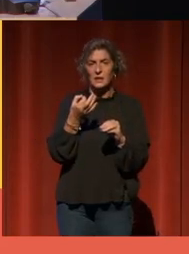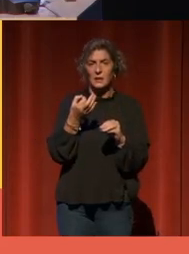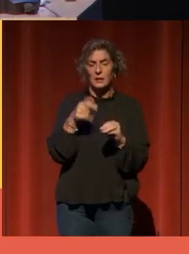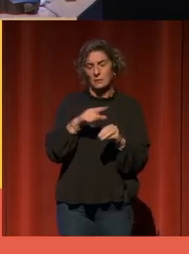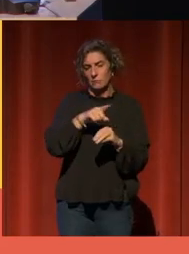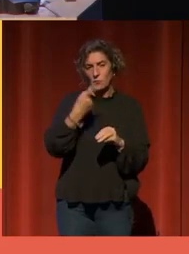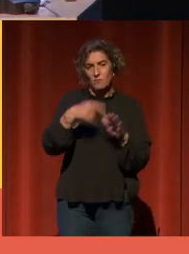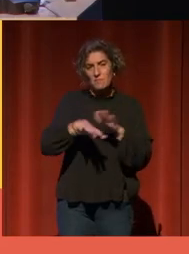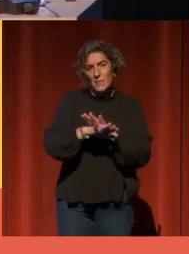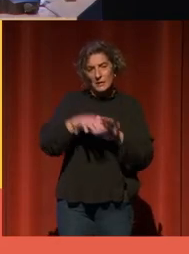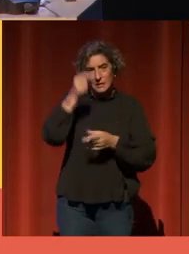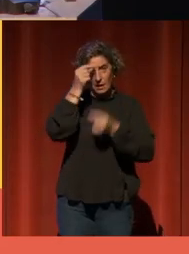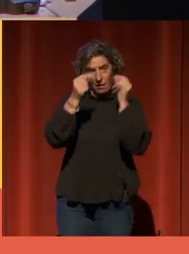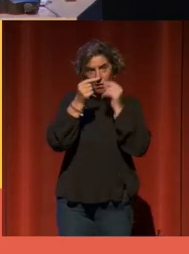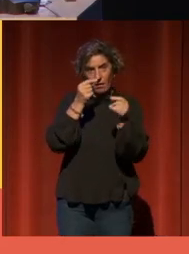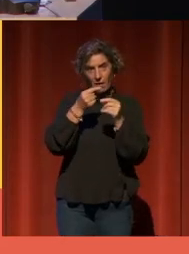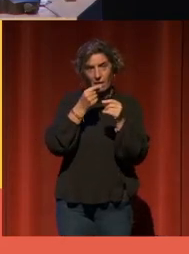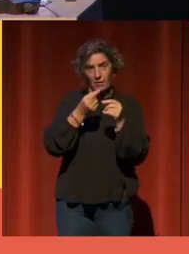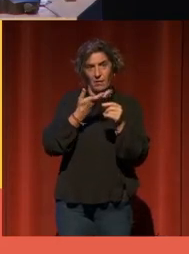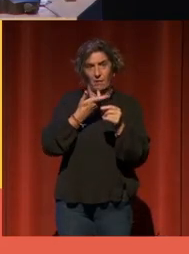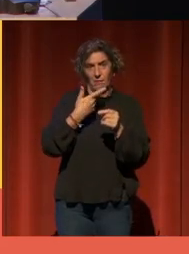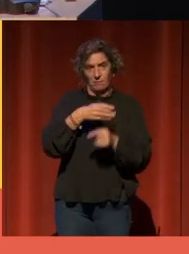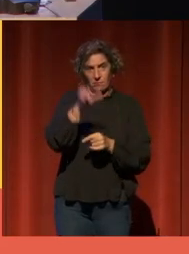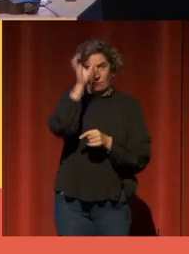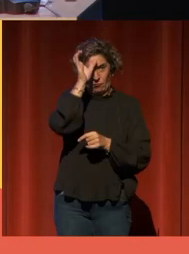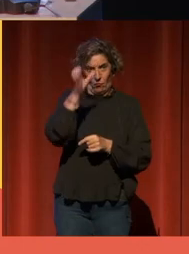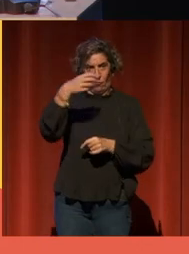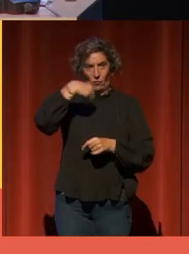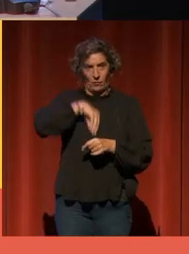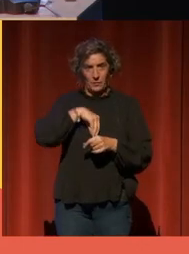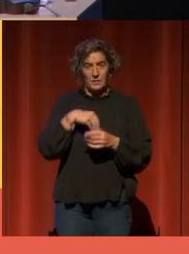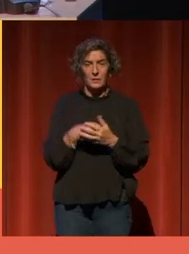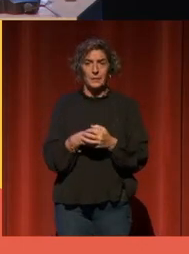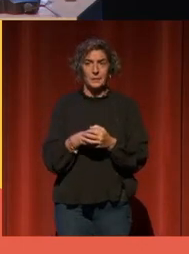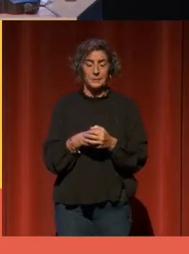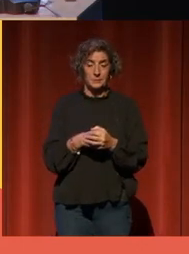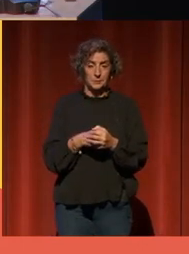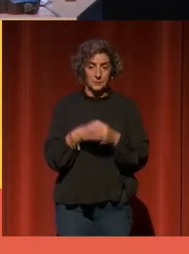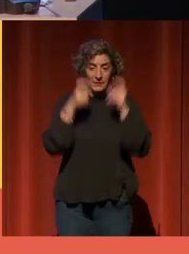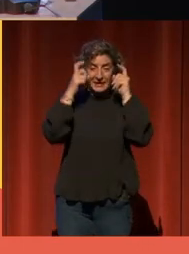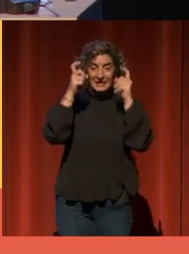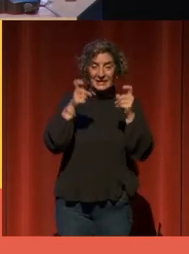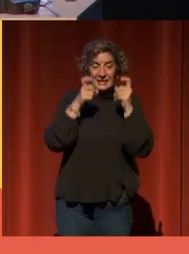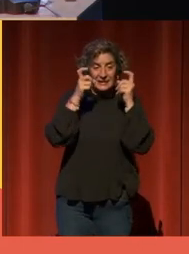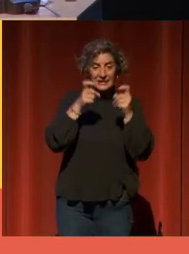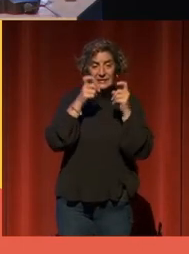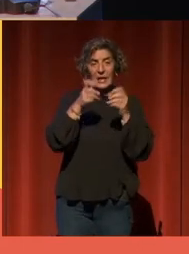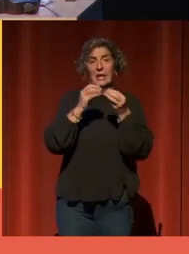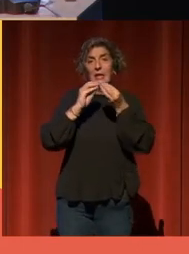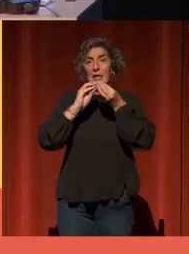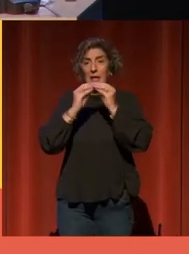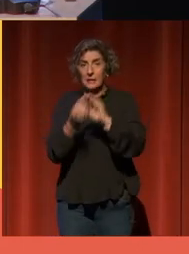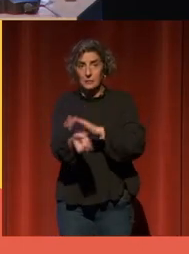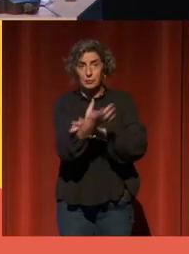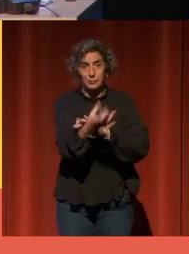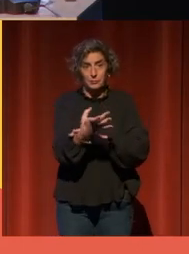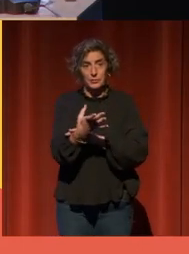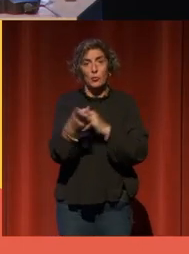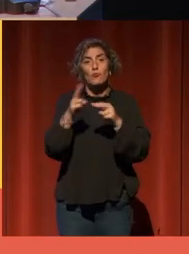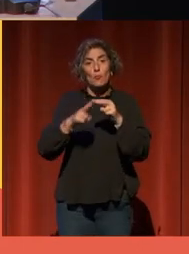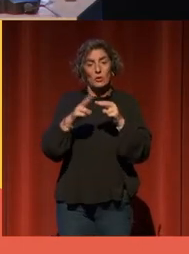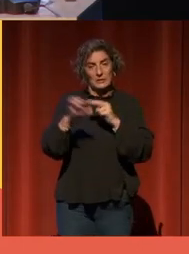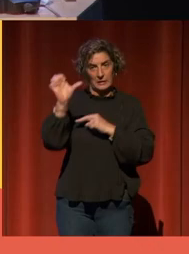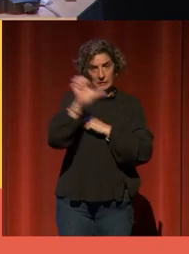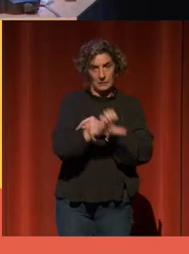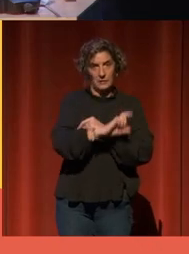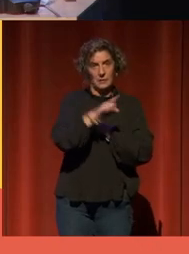datos de conocimientos para para intentar ayudar la elaboración de políticas en Europa